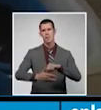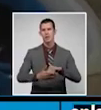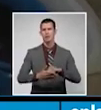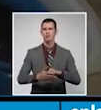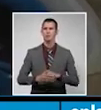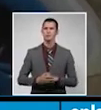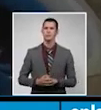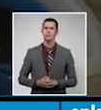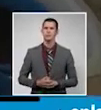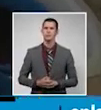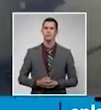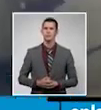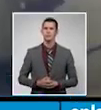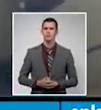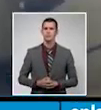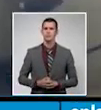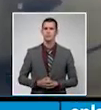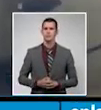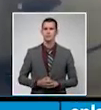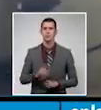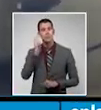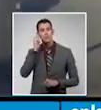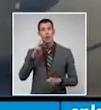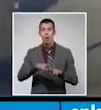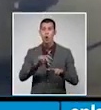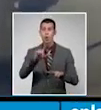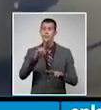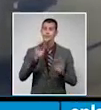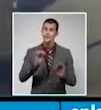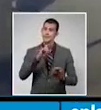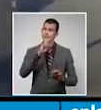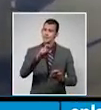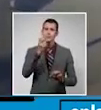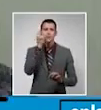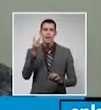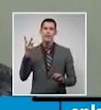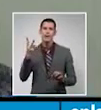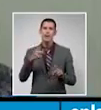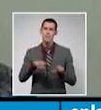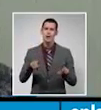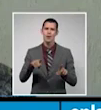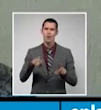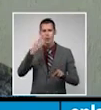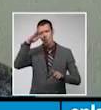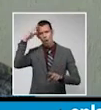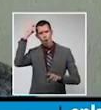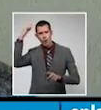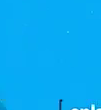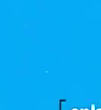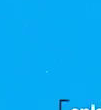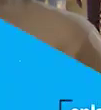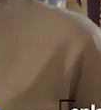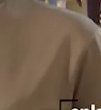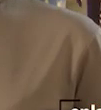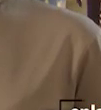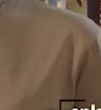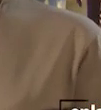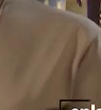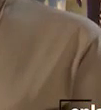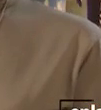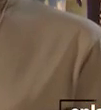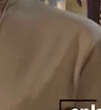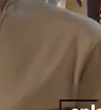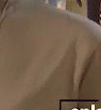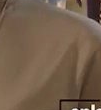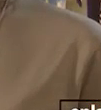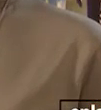causa. Esta holguinera enfrenta las severidades de la vida y su país le acompaña. Vamos ahora